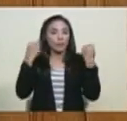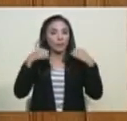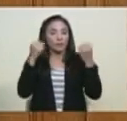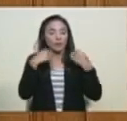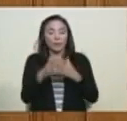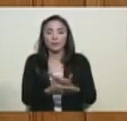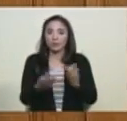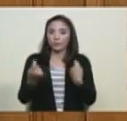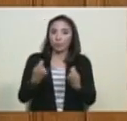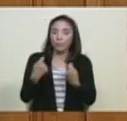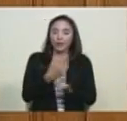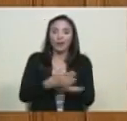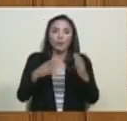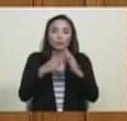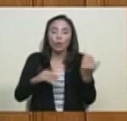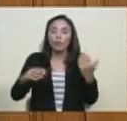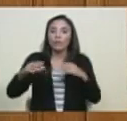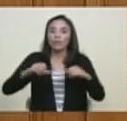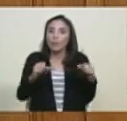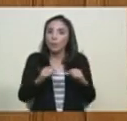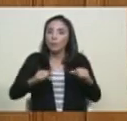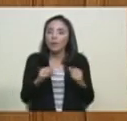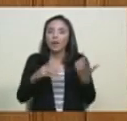en Colombia, son amparados desde Bogotá.